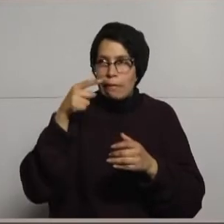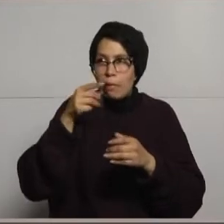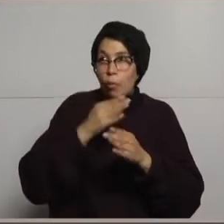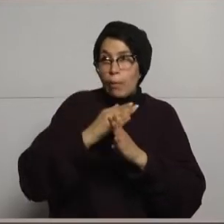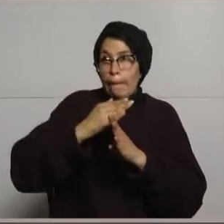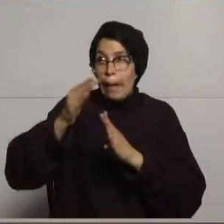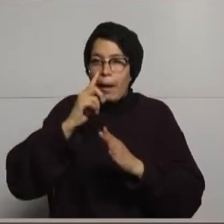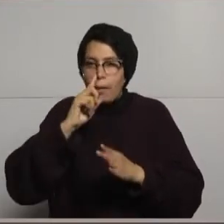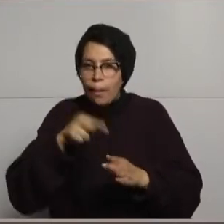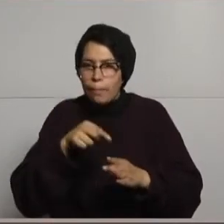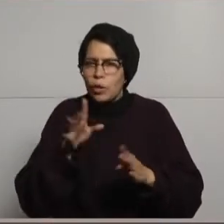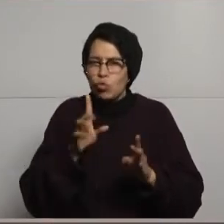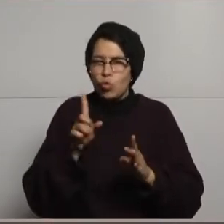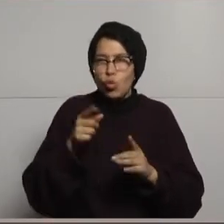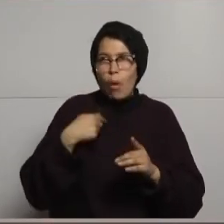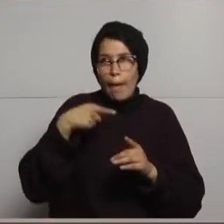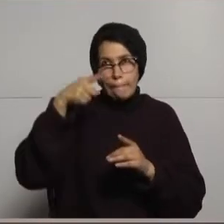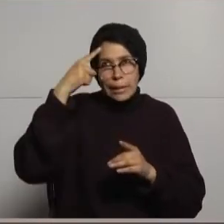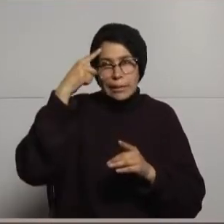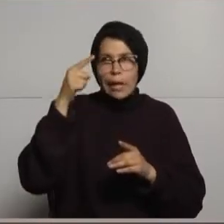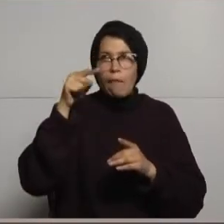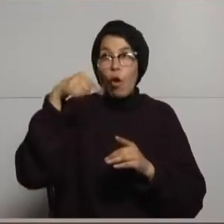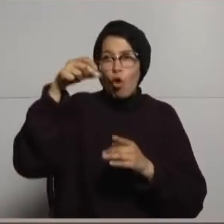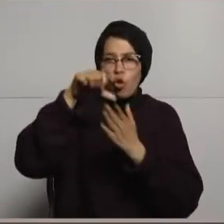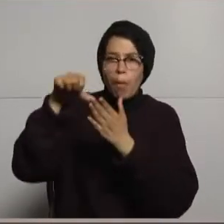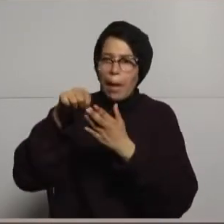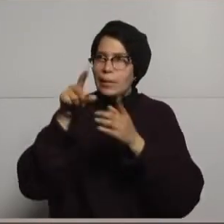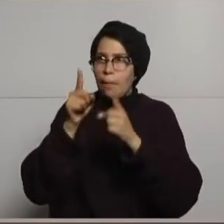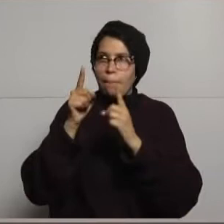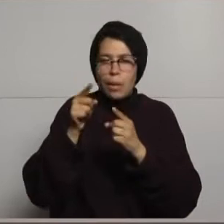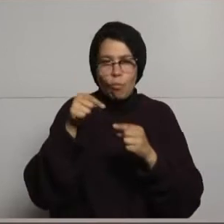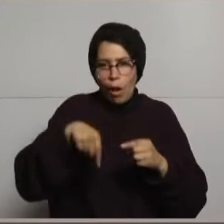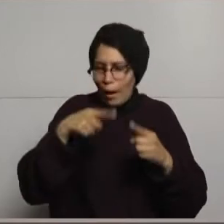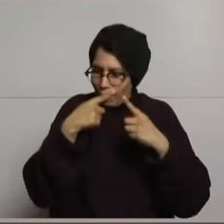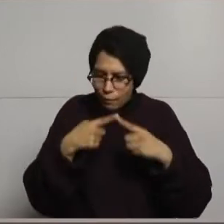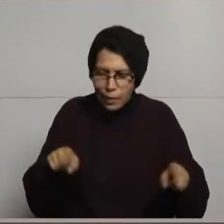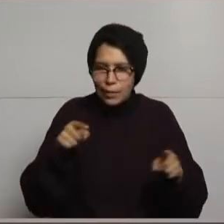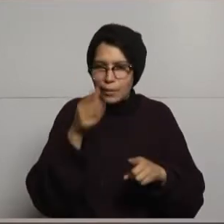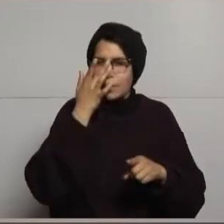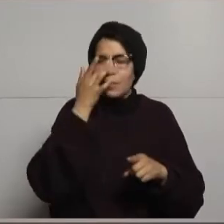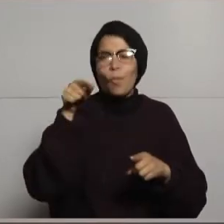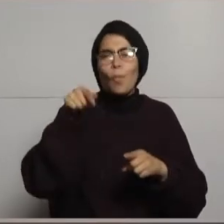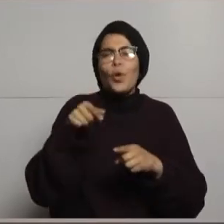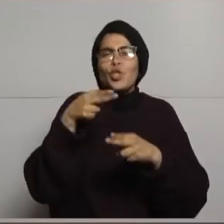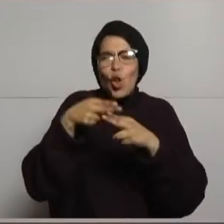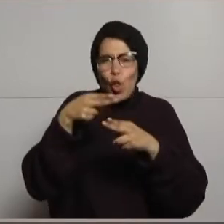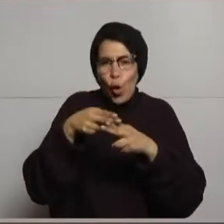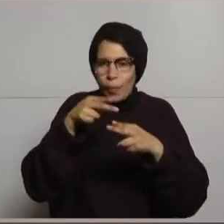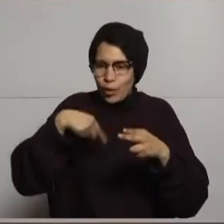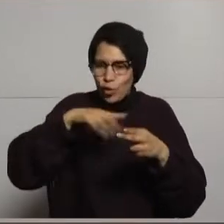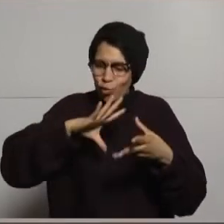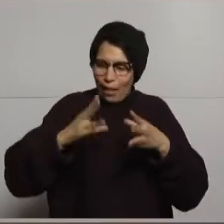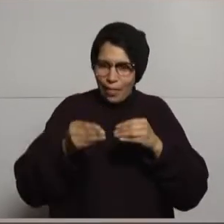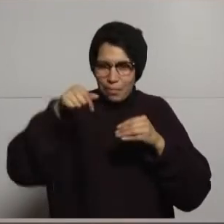curva acá como se planteaba en otros países. Por eso nombre también adaptamos el nombre